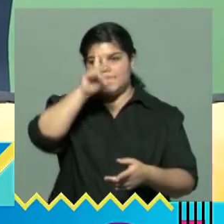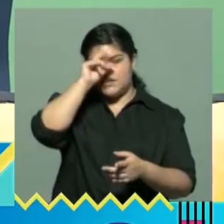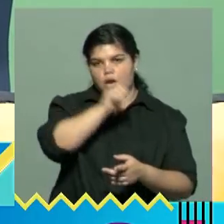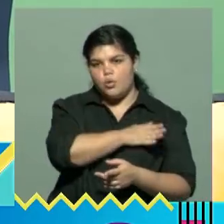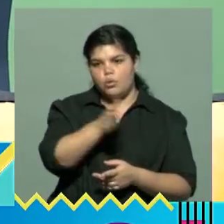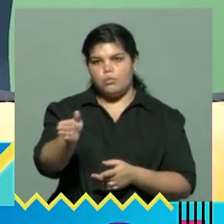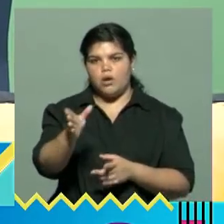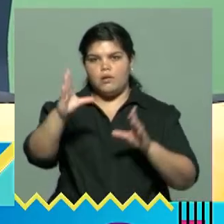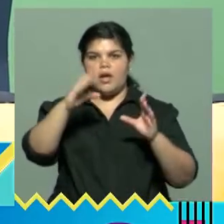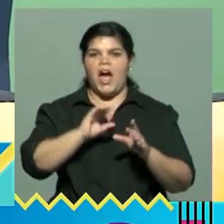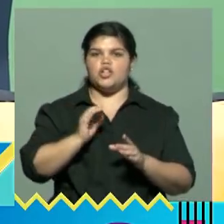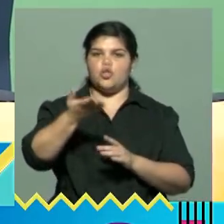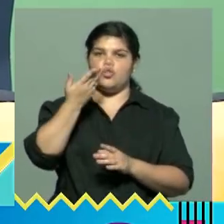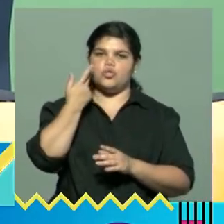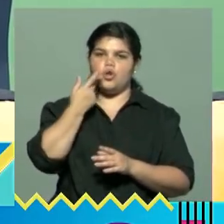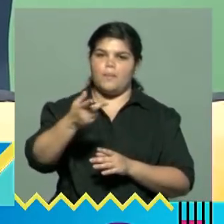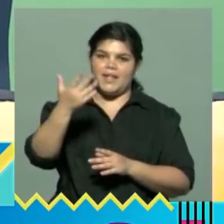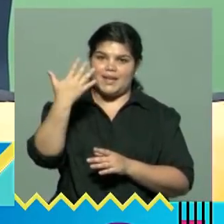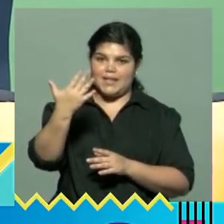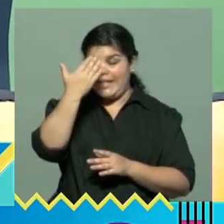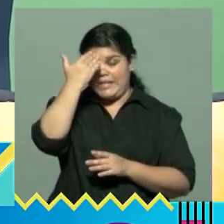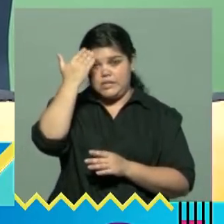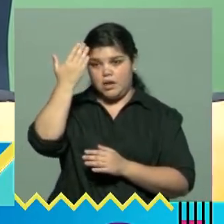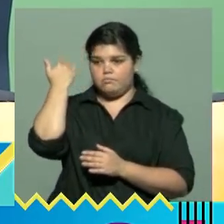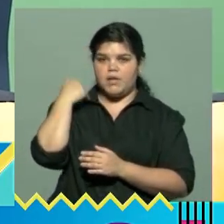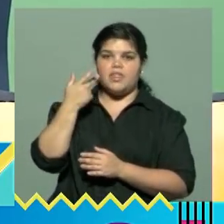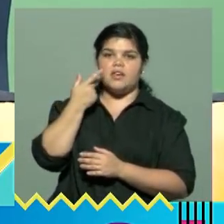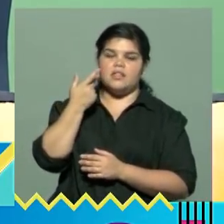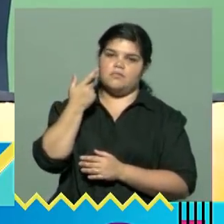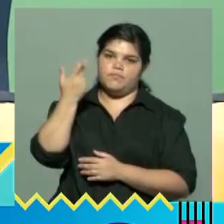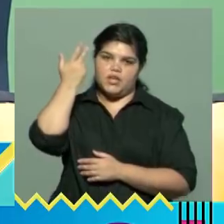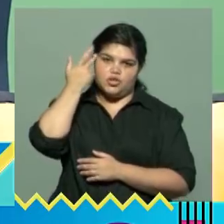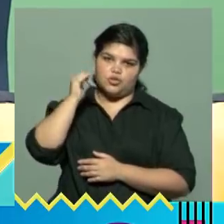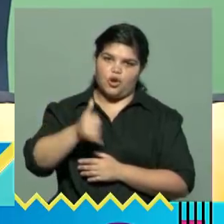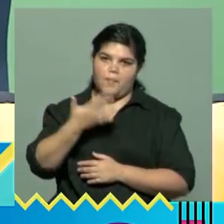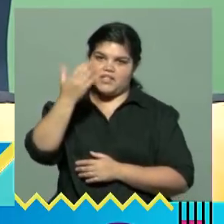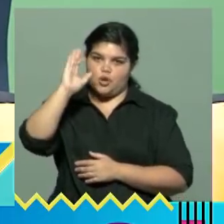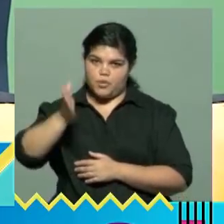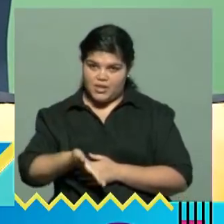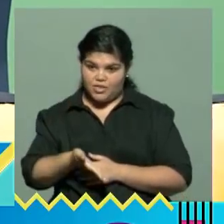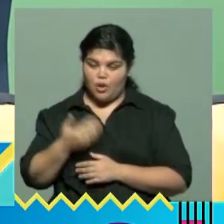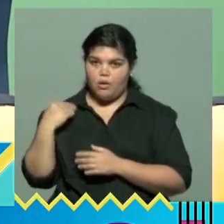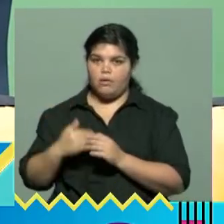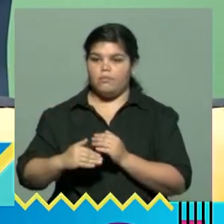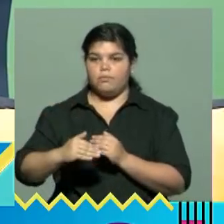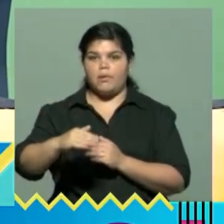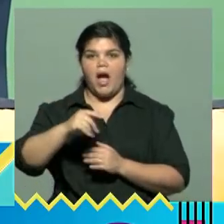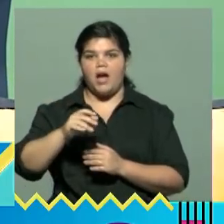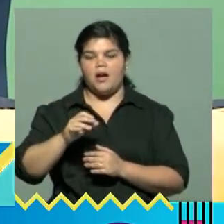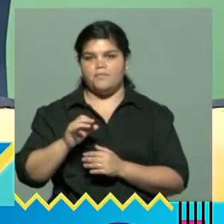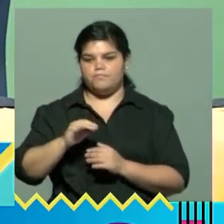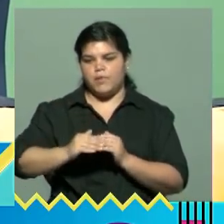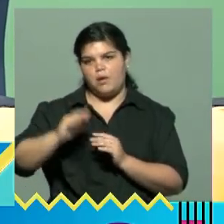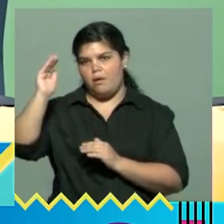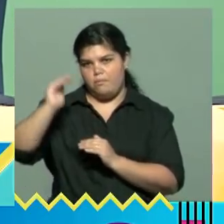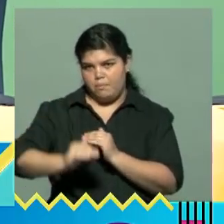con respecto al 2015, que se trataba de un 18,5%, pero aumentó en base al 2014. Las otras causas